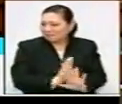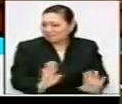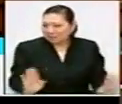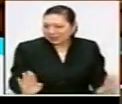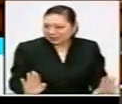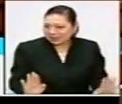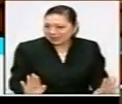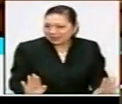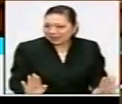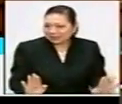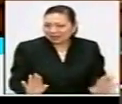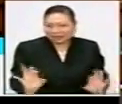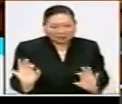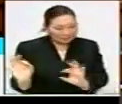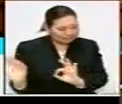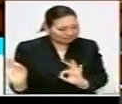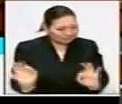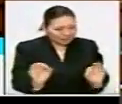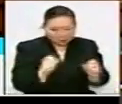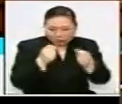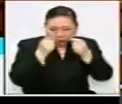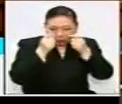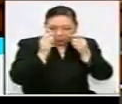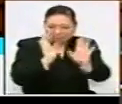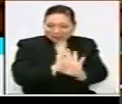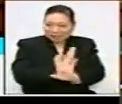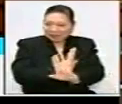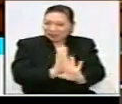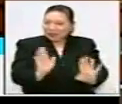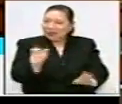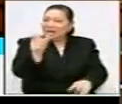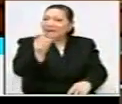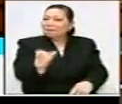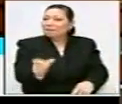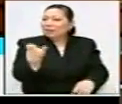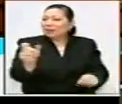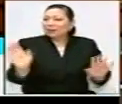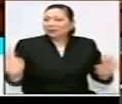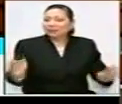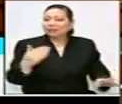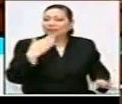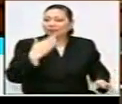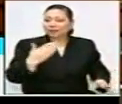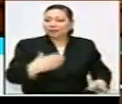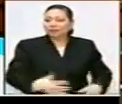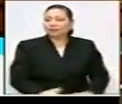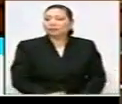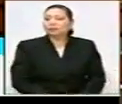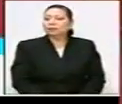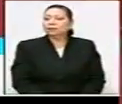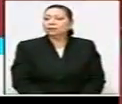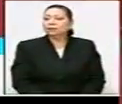totalmente de manera sin dejarnos sorprender por ninguna de las personas. Muchas gracias, señor presidente.